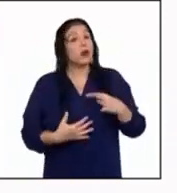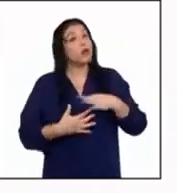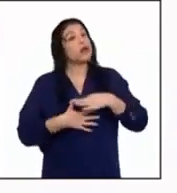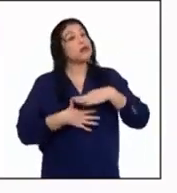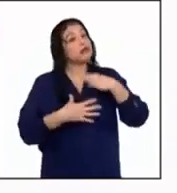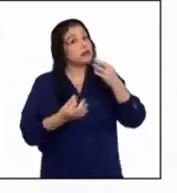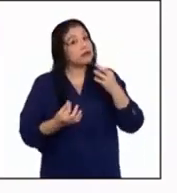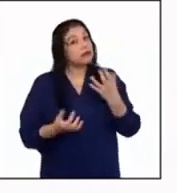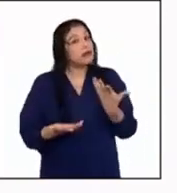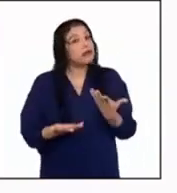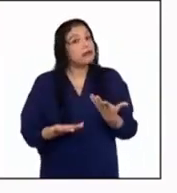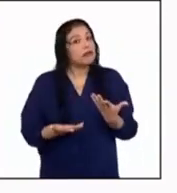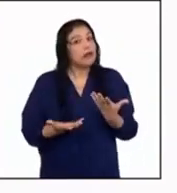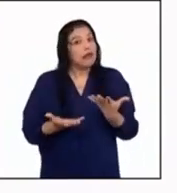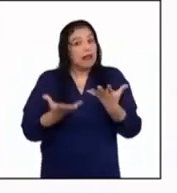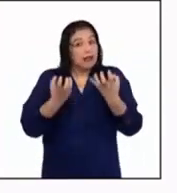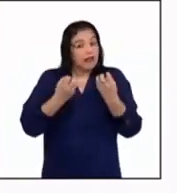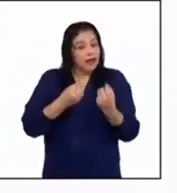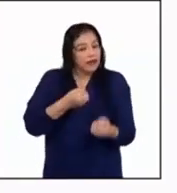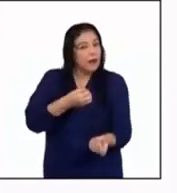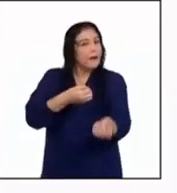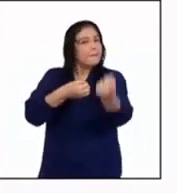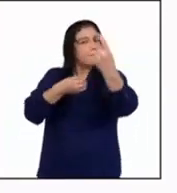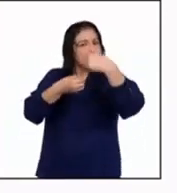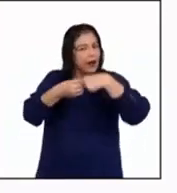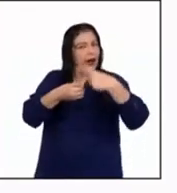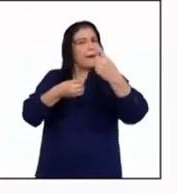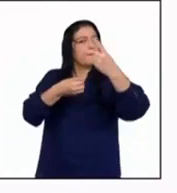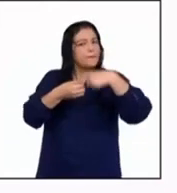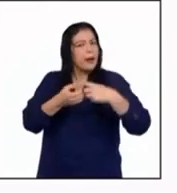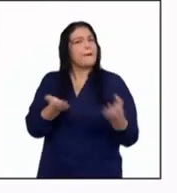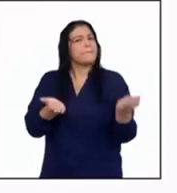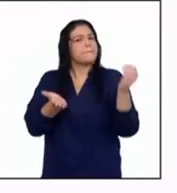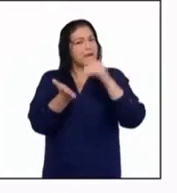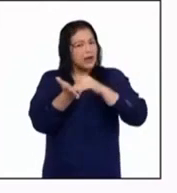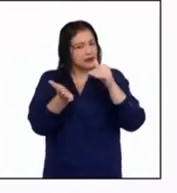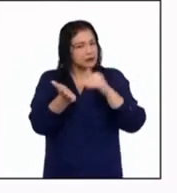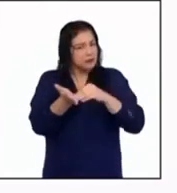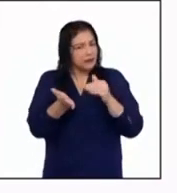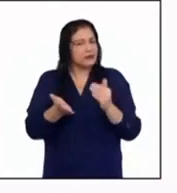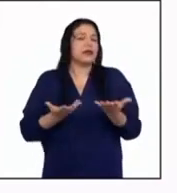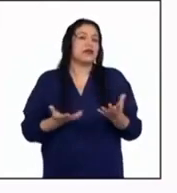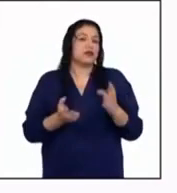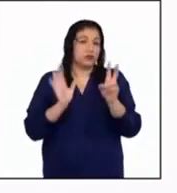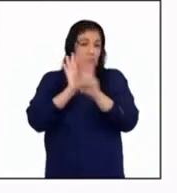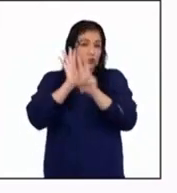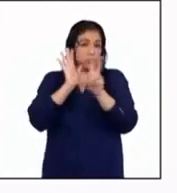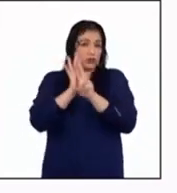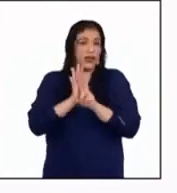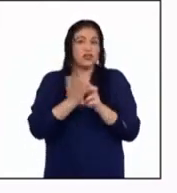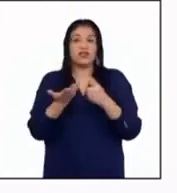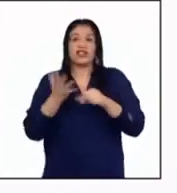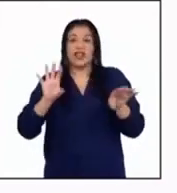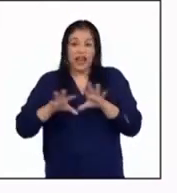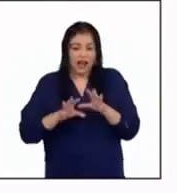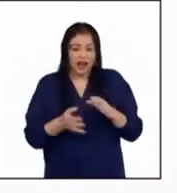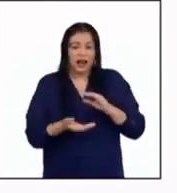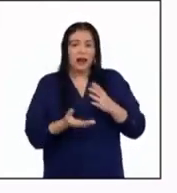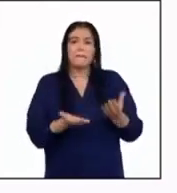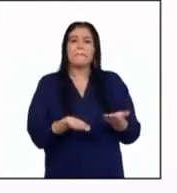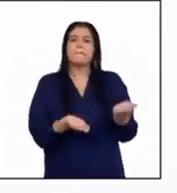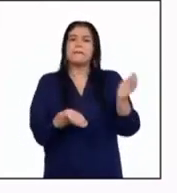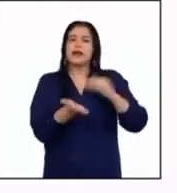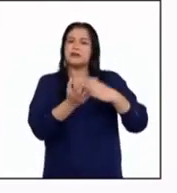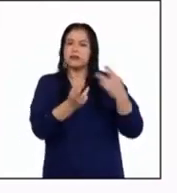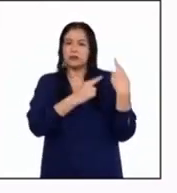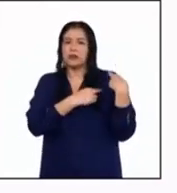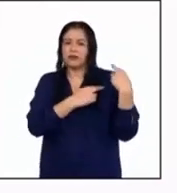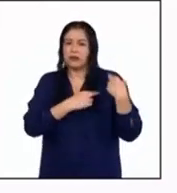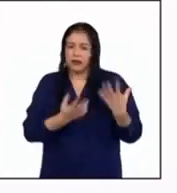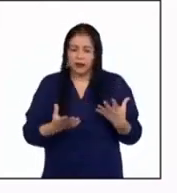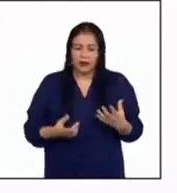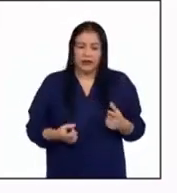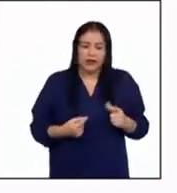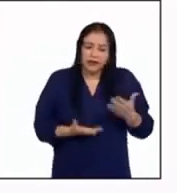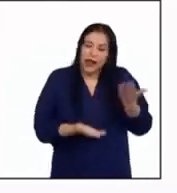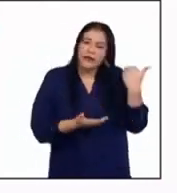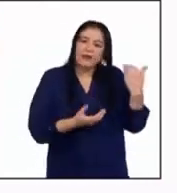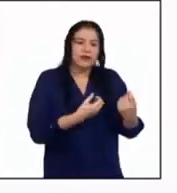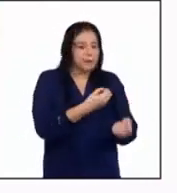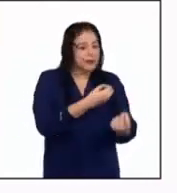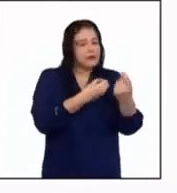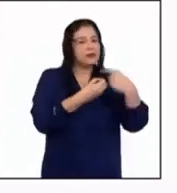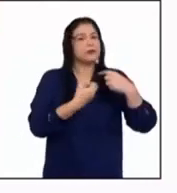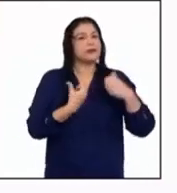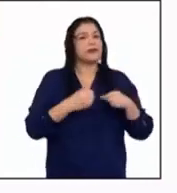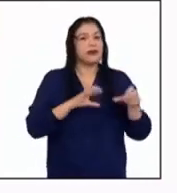de involucrar aún más a los voluntarios en todo el proceso, ¿verdad? Esto les permite pasar de una participación activa